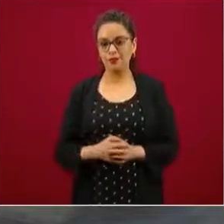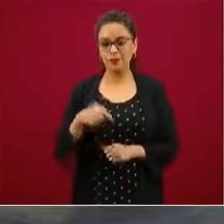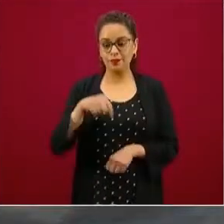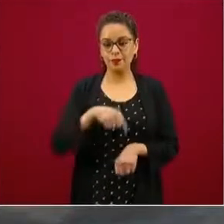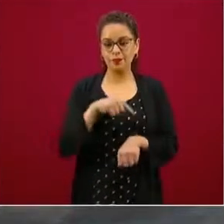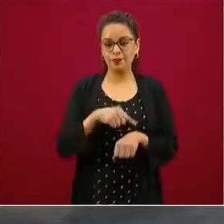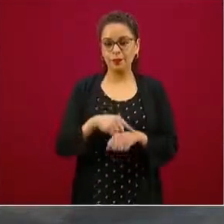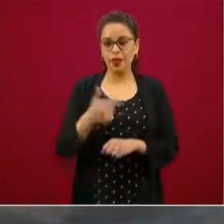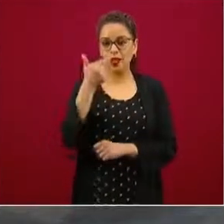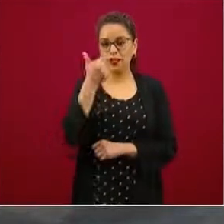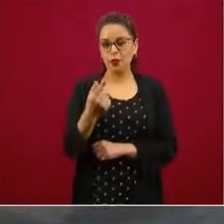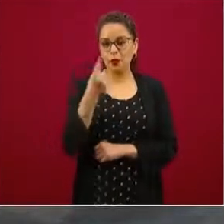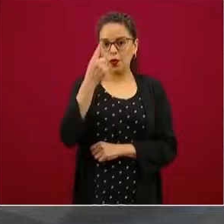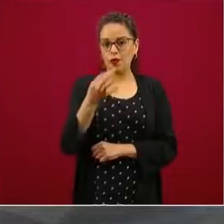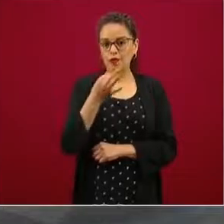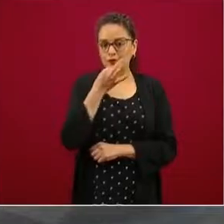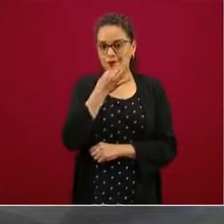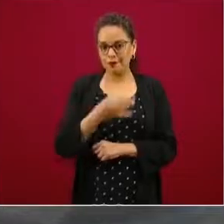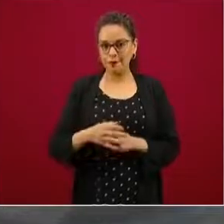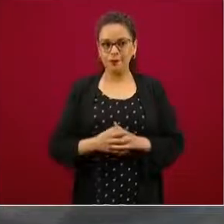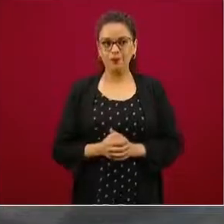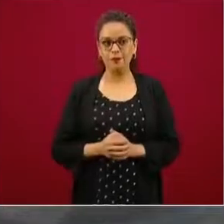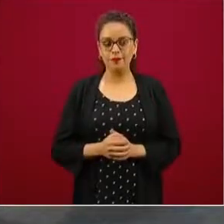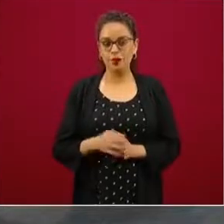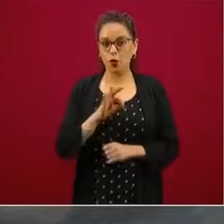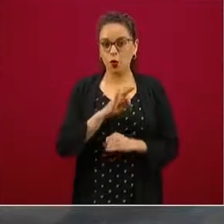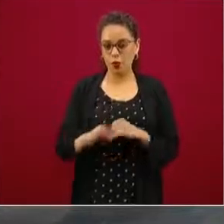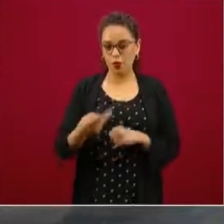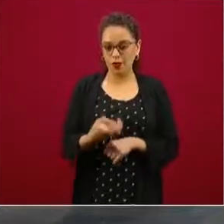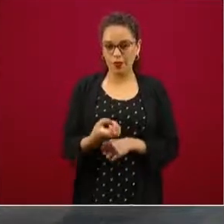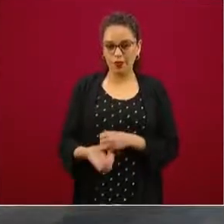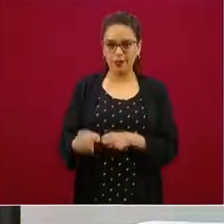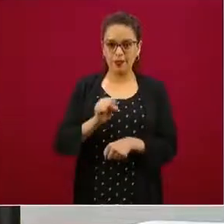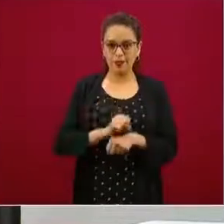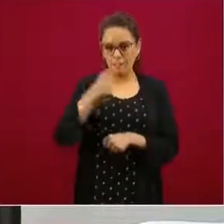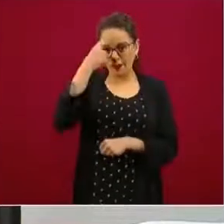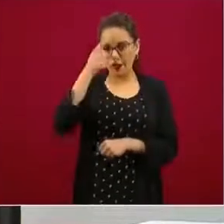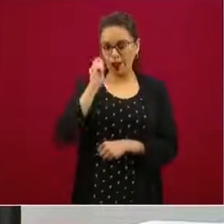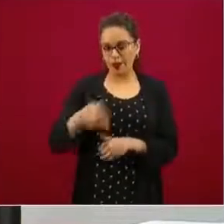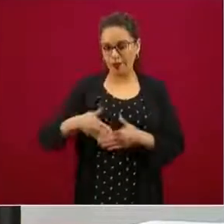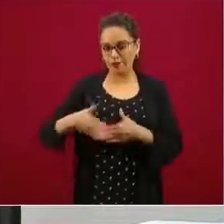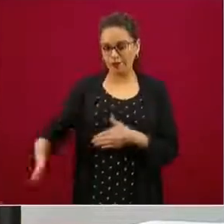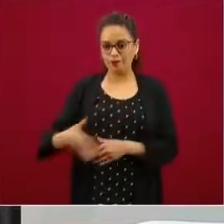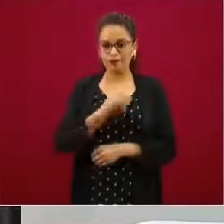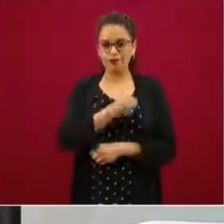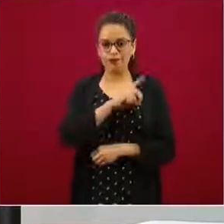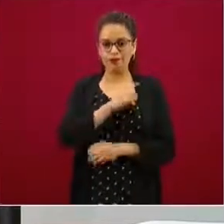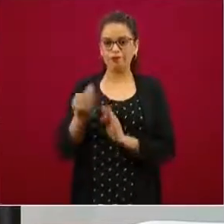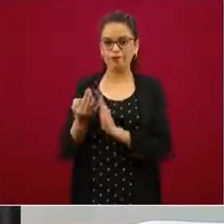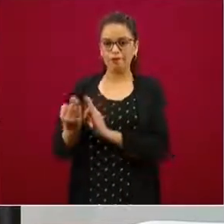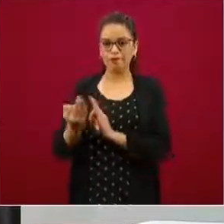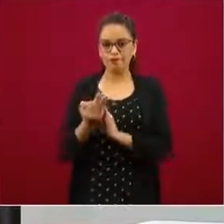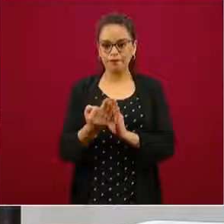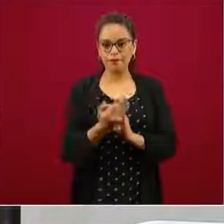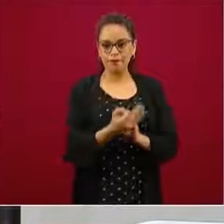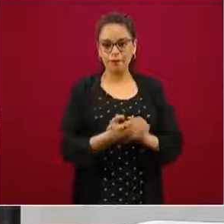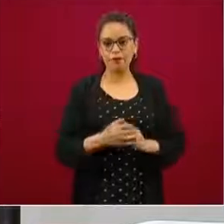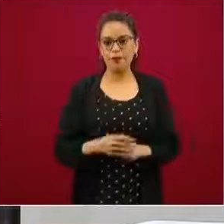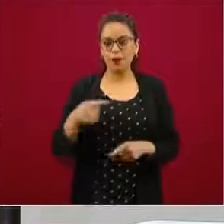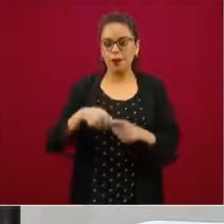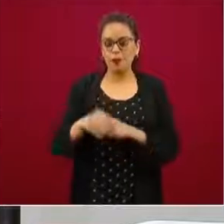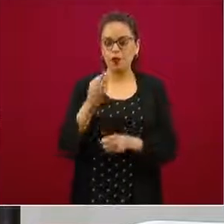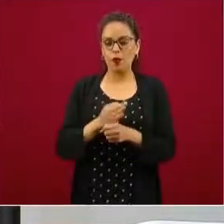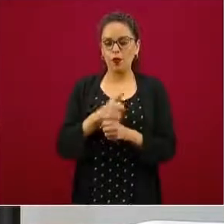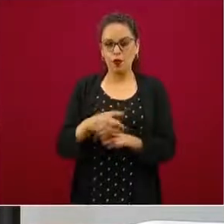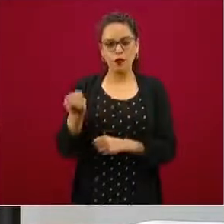Distancia. Y estamos en el Palacio Nacional de México, en la Ciudad de México, y vamos a empezar la conferencia